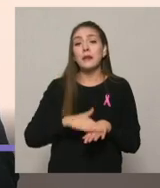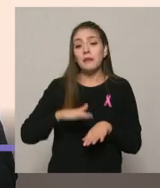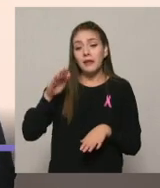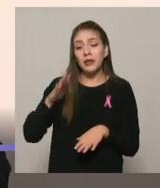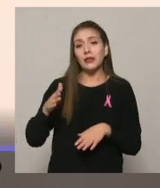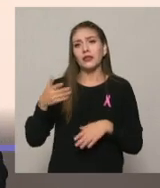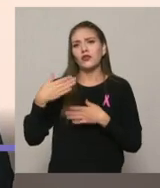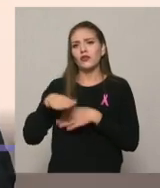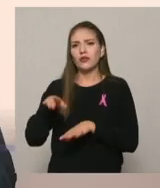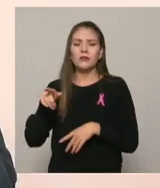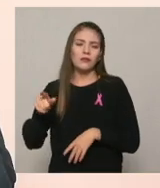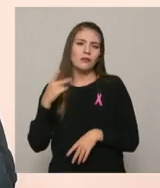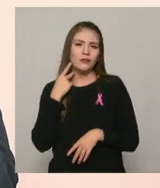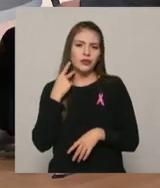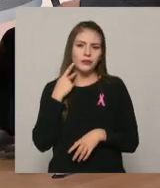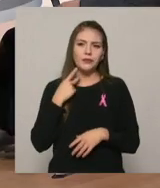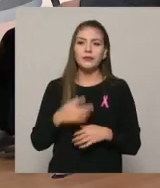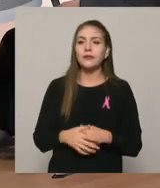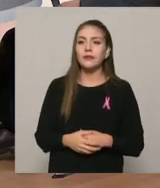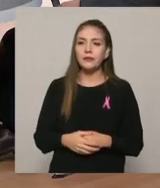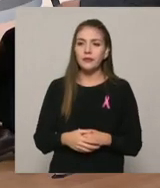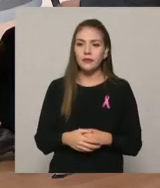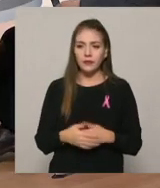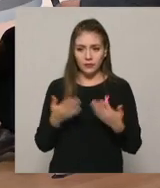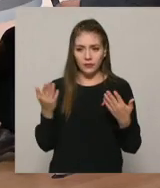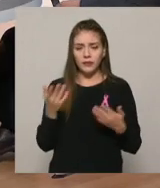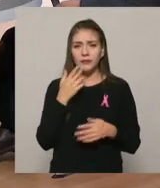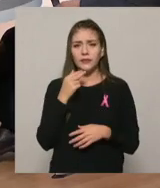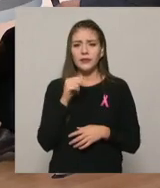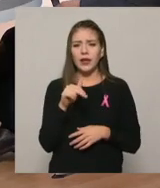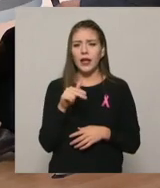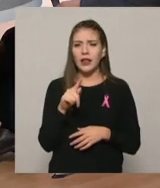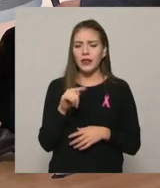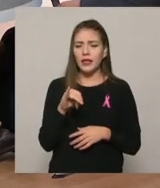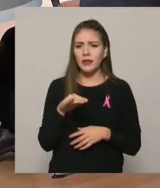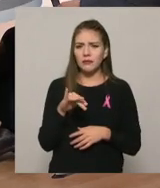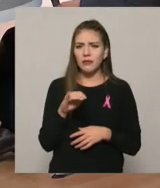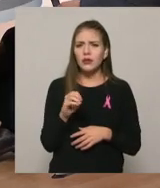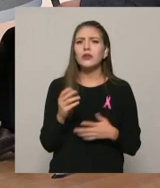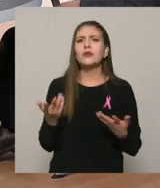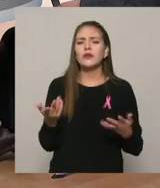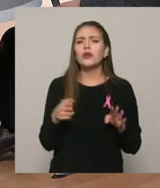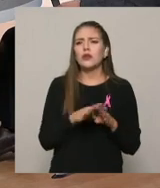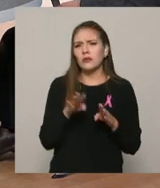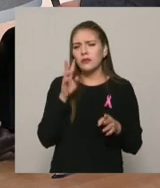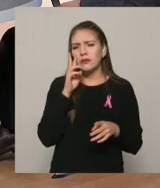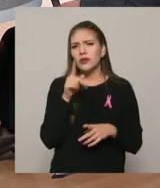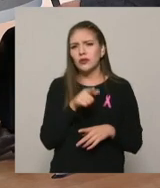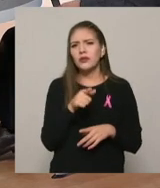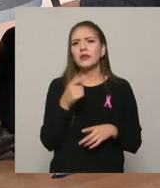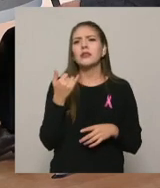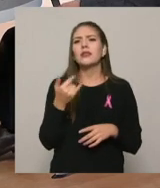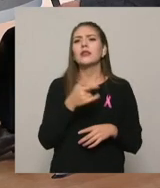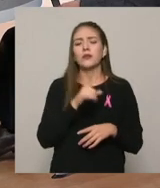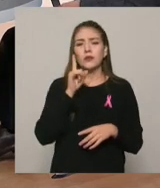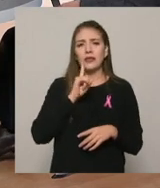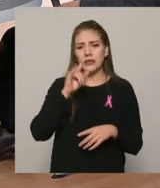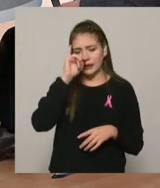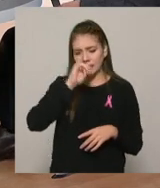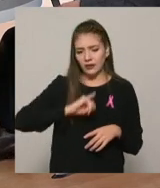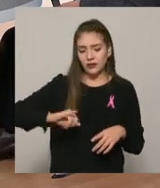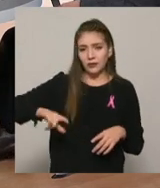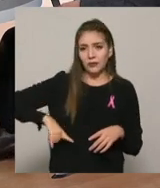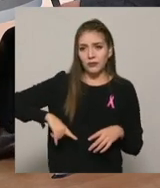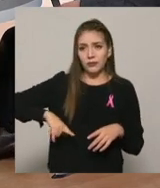política. Antimio, ¿cuál es tu diagnóstico y qué valoración podría tener o influencia el hecho de que la jefa de gobierno, Claudia